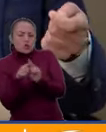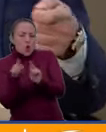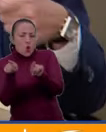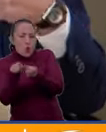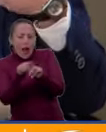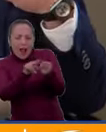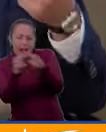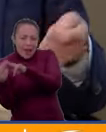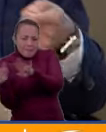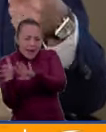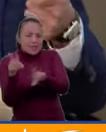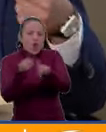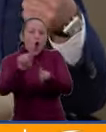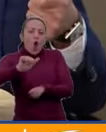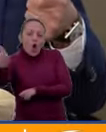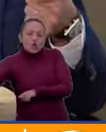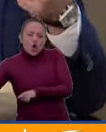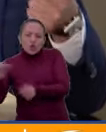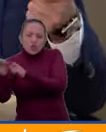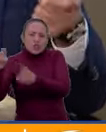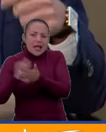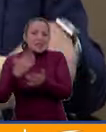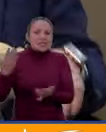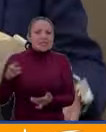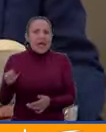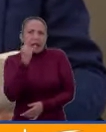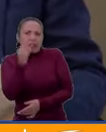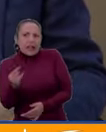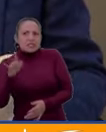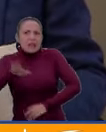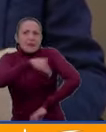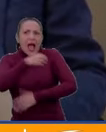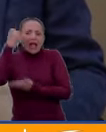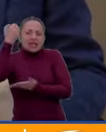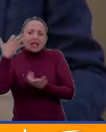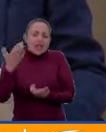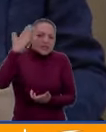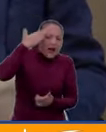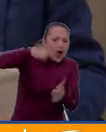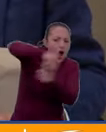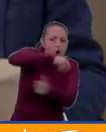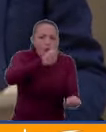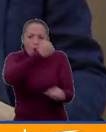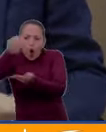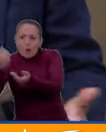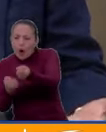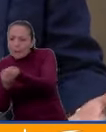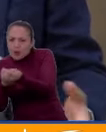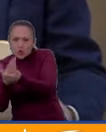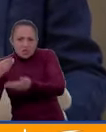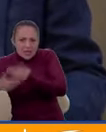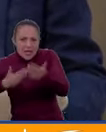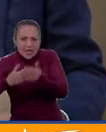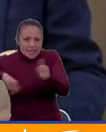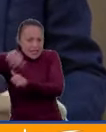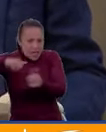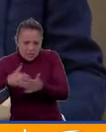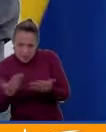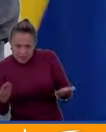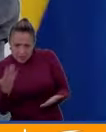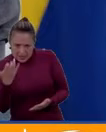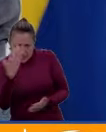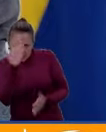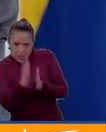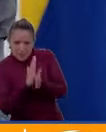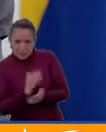haya un interés o movimiento en particular por parte del Ministerio de hacienda en ayudar o gestionar recursos para otros